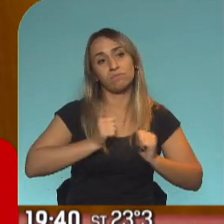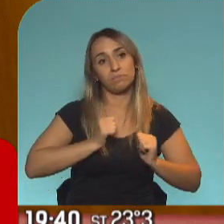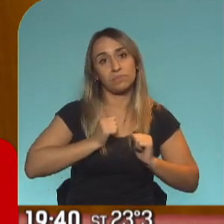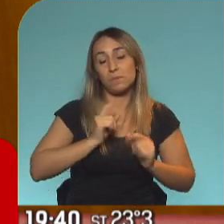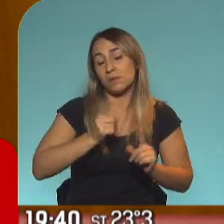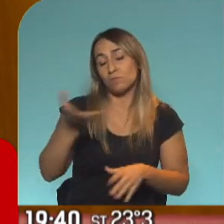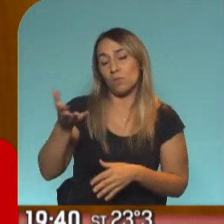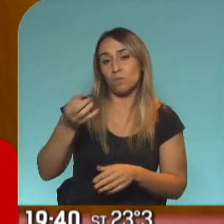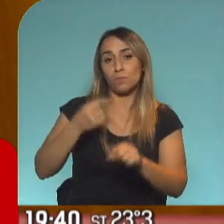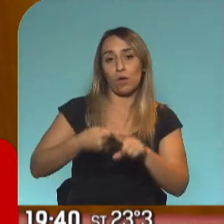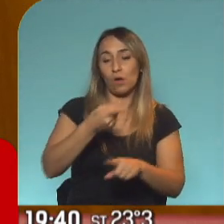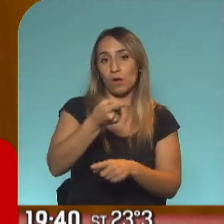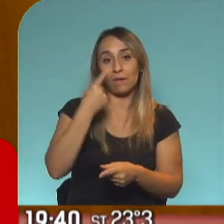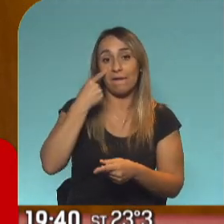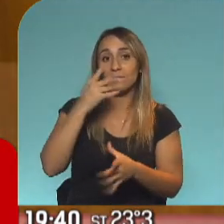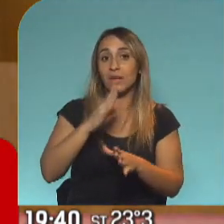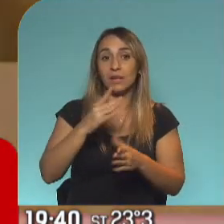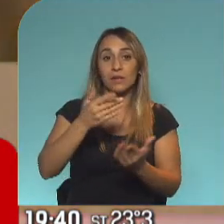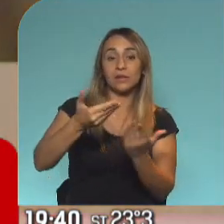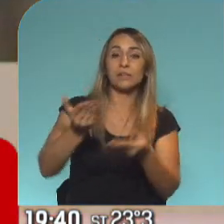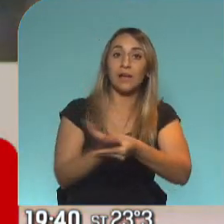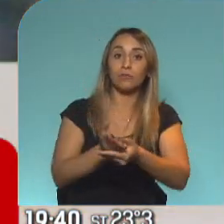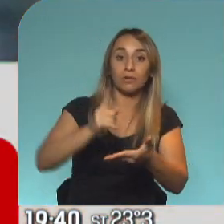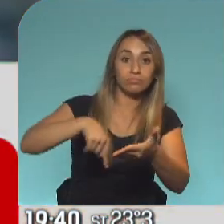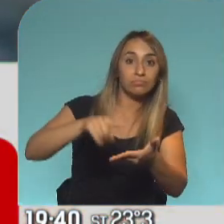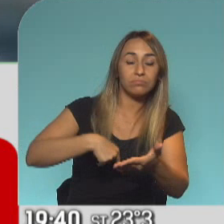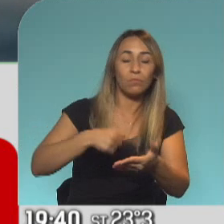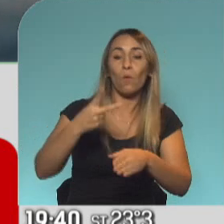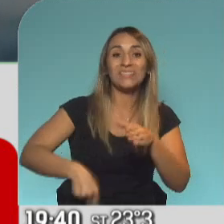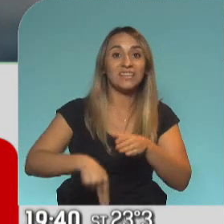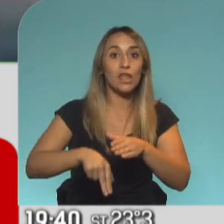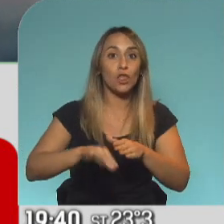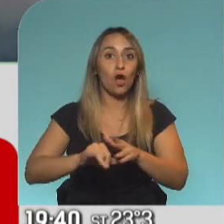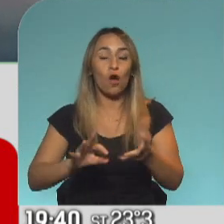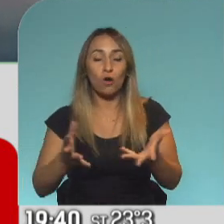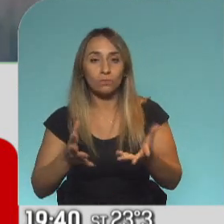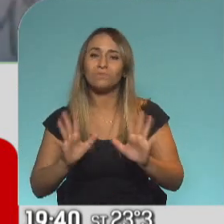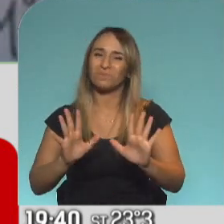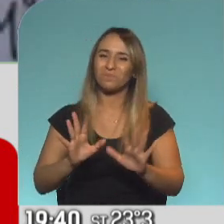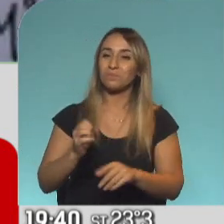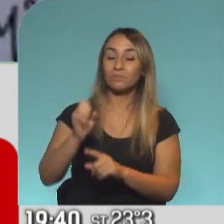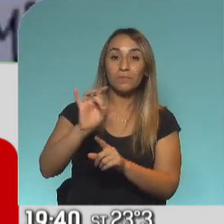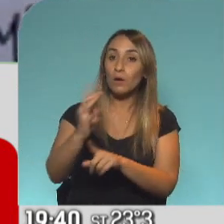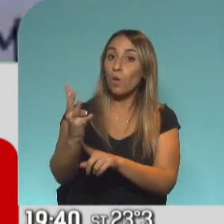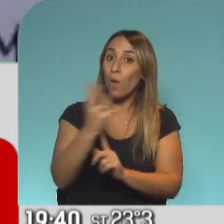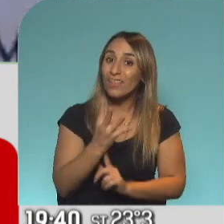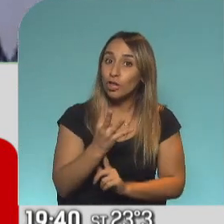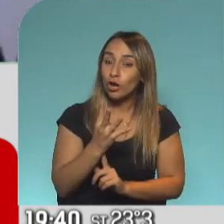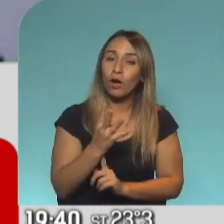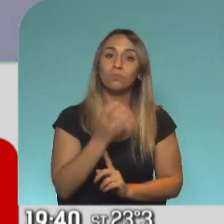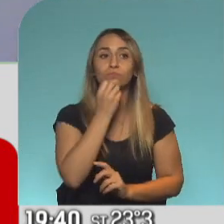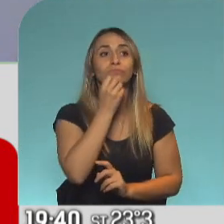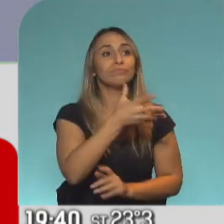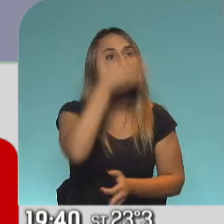también por el tema de la prescripción. Y de hecho ellas son solamente las que llegaron a la justicia, pero